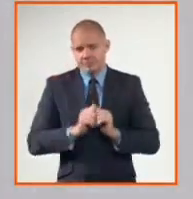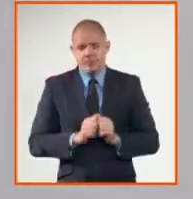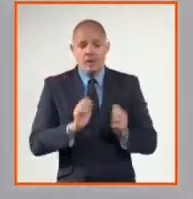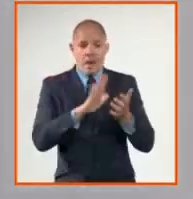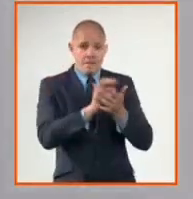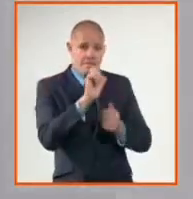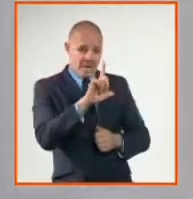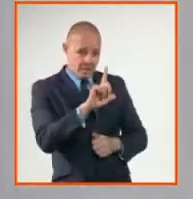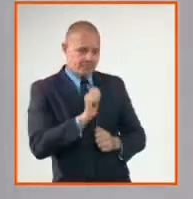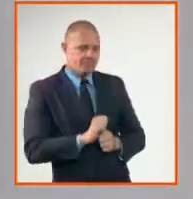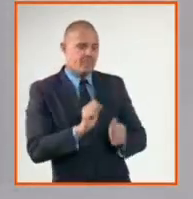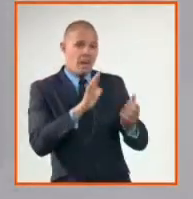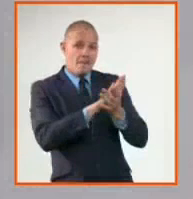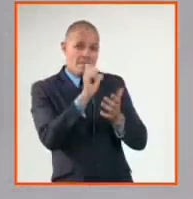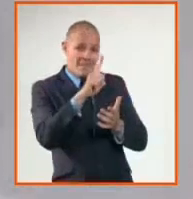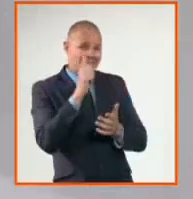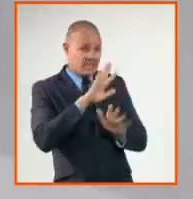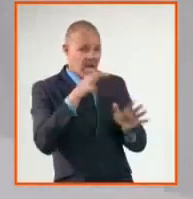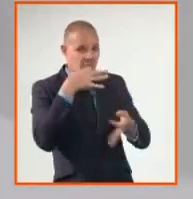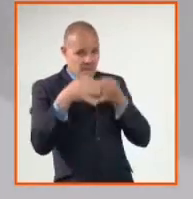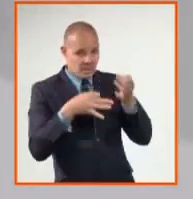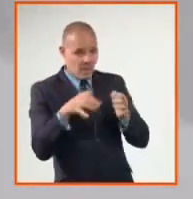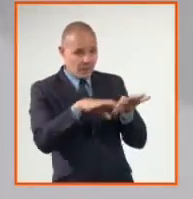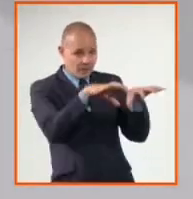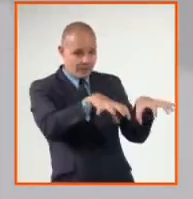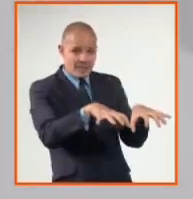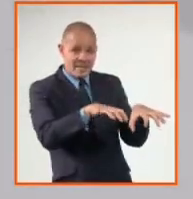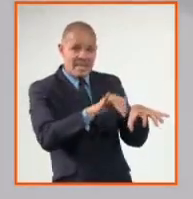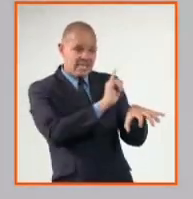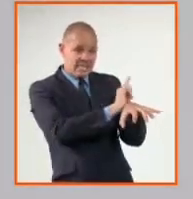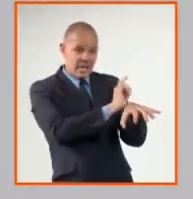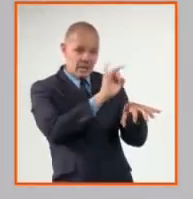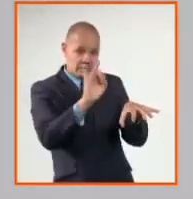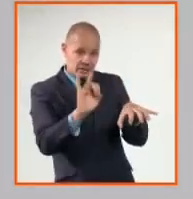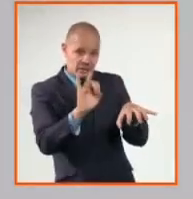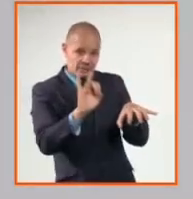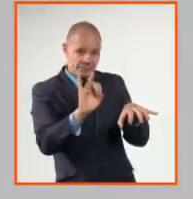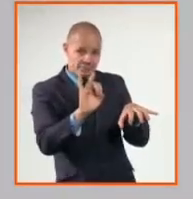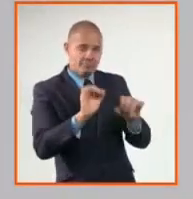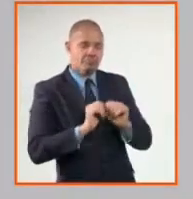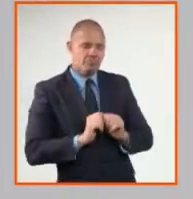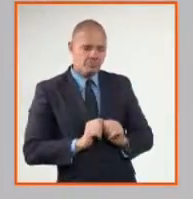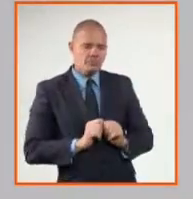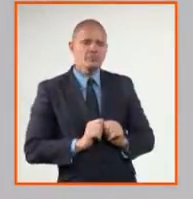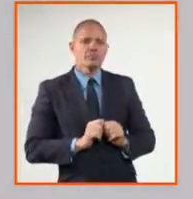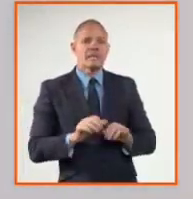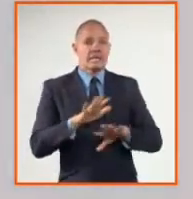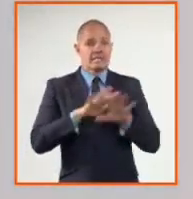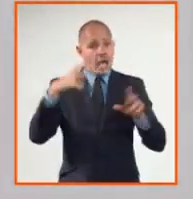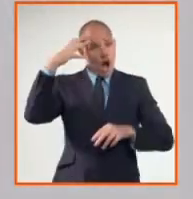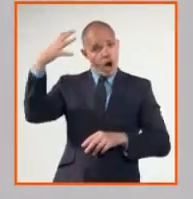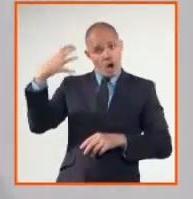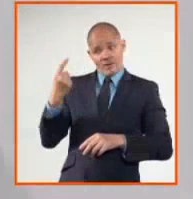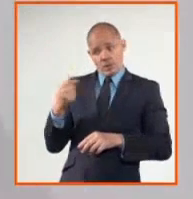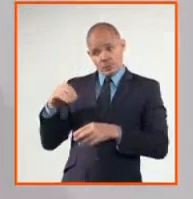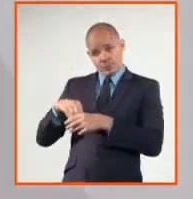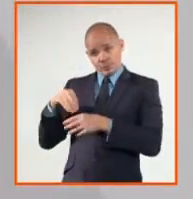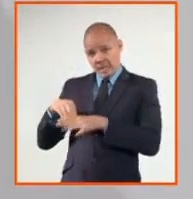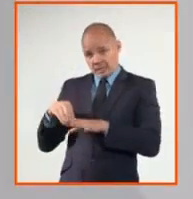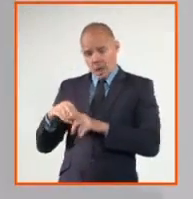creo que país ha hecho un enorme esfuerzo se ha logrado dedicar los financiamiento y es un hecho tenemos